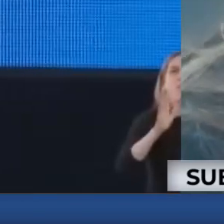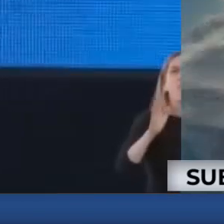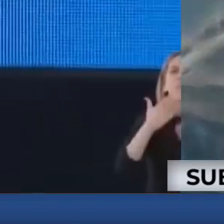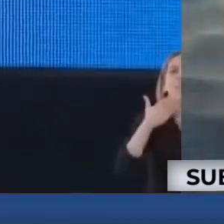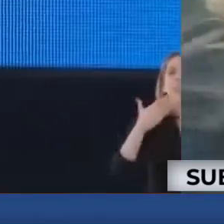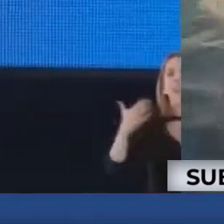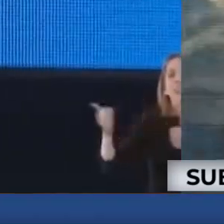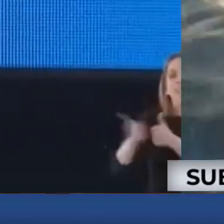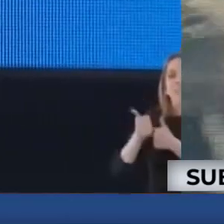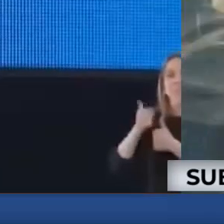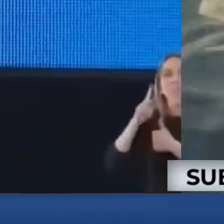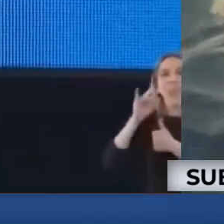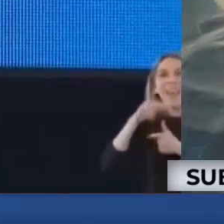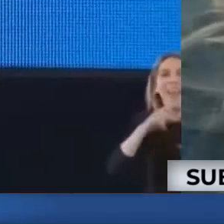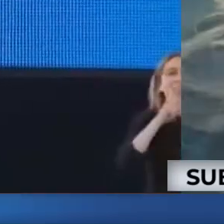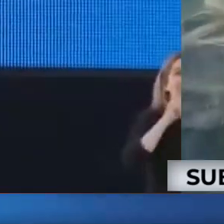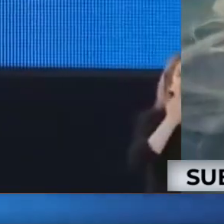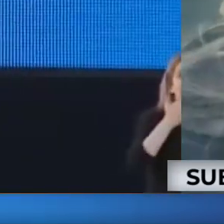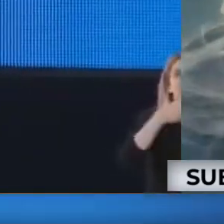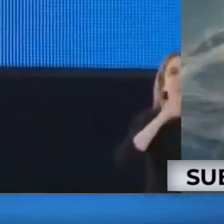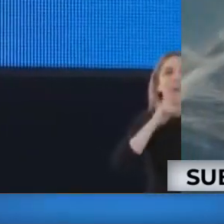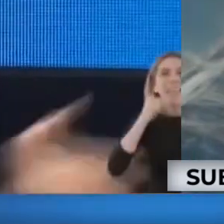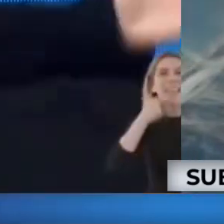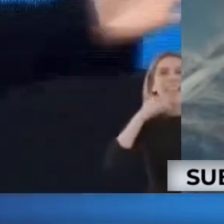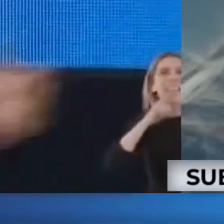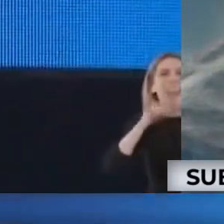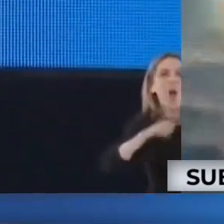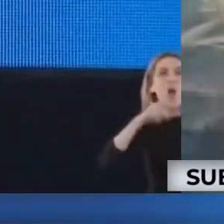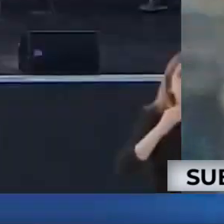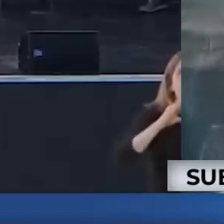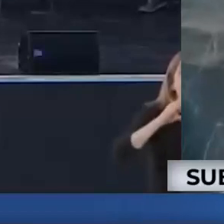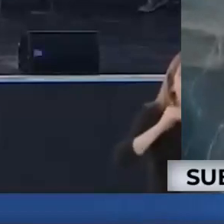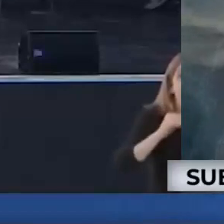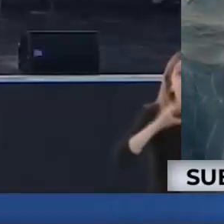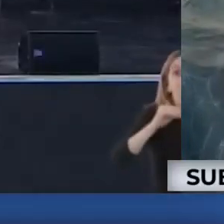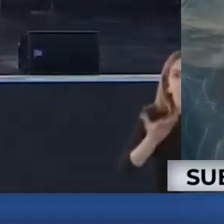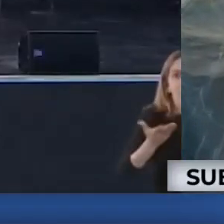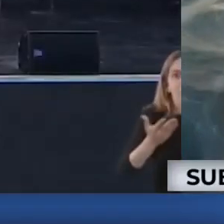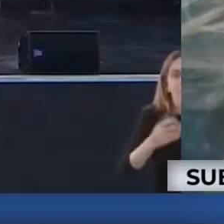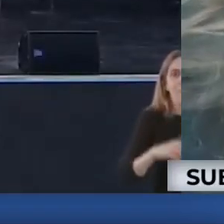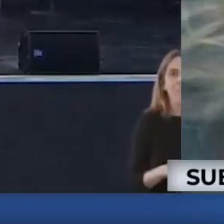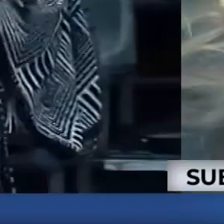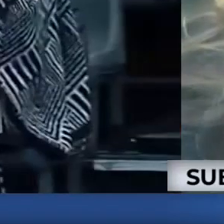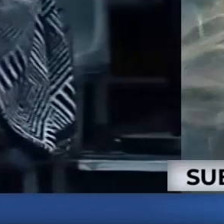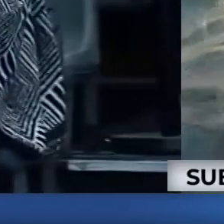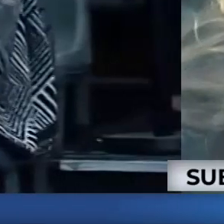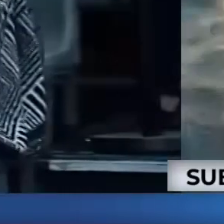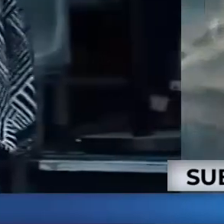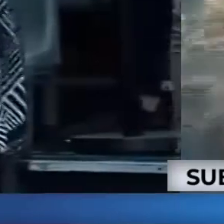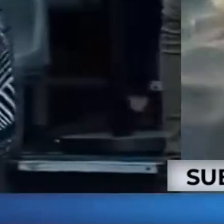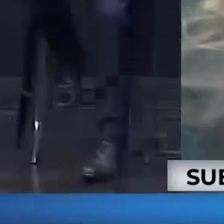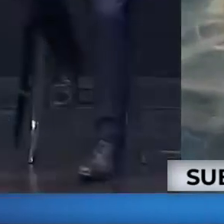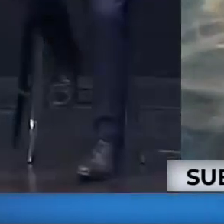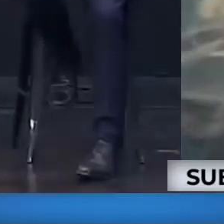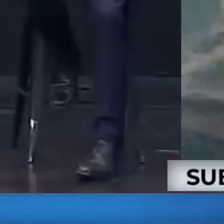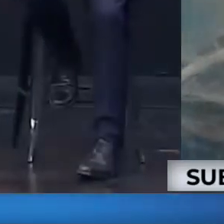los requisitos. Quiero aclarar que si bien se lanzó en la Semana de la Juventud, no necesariamente hay un límite de edad, eso es